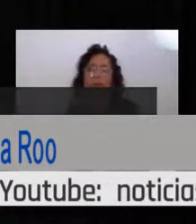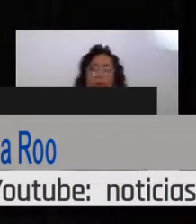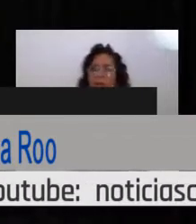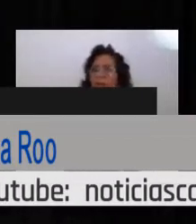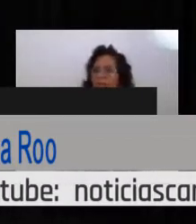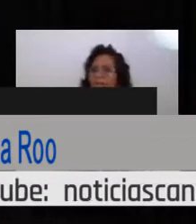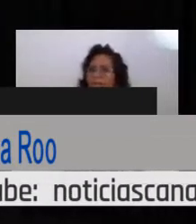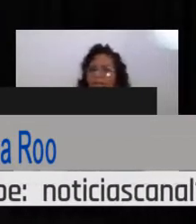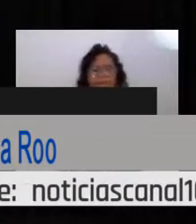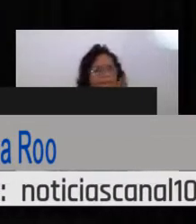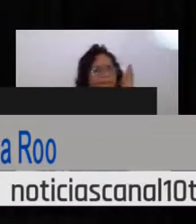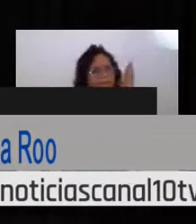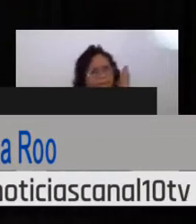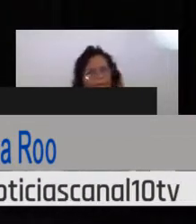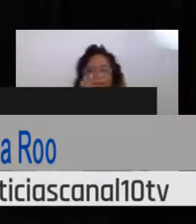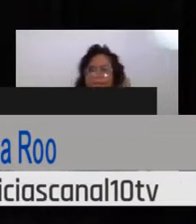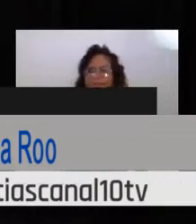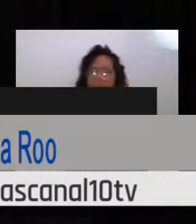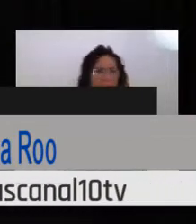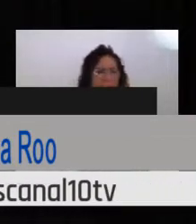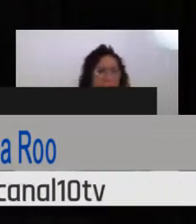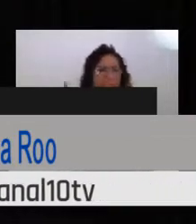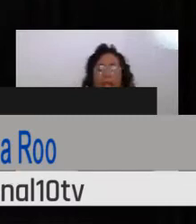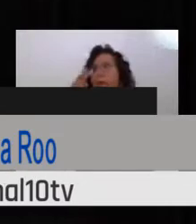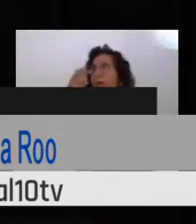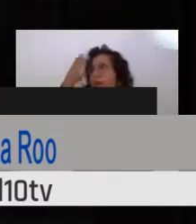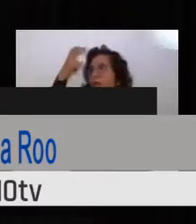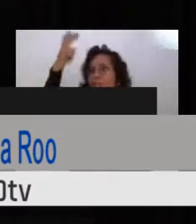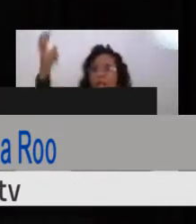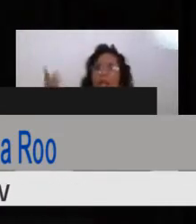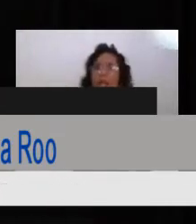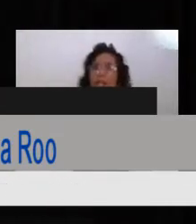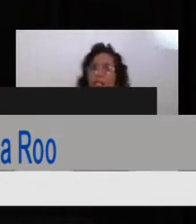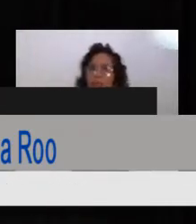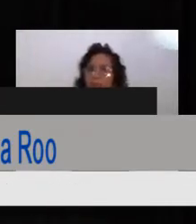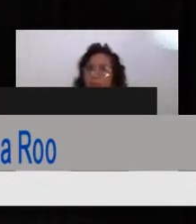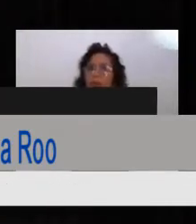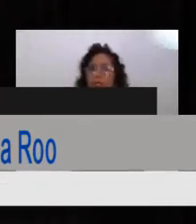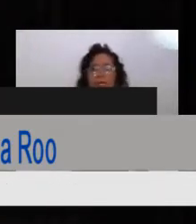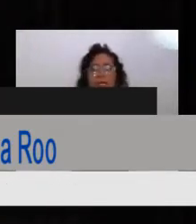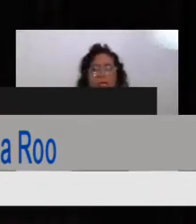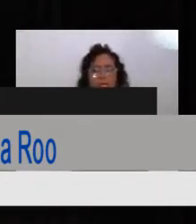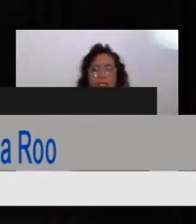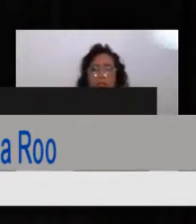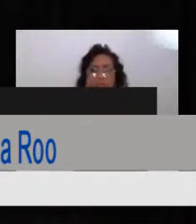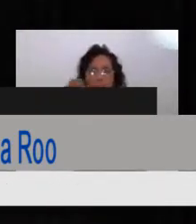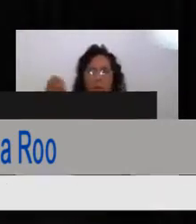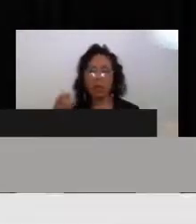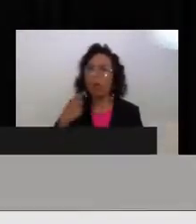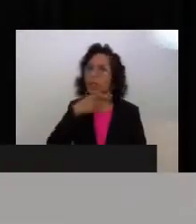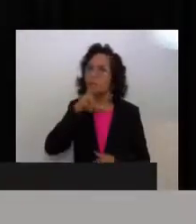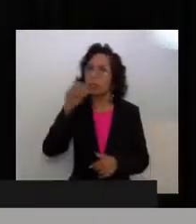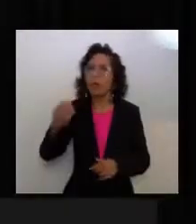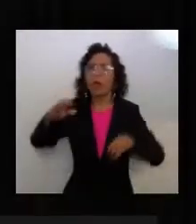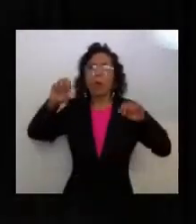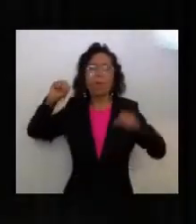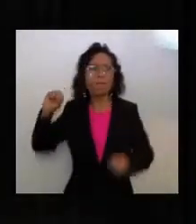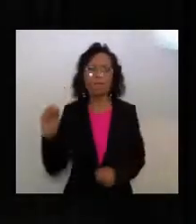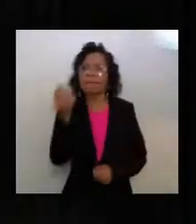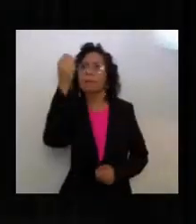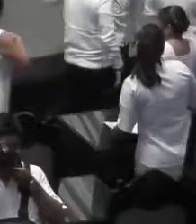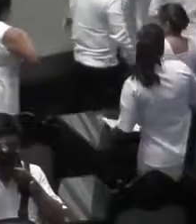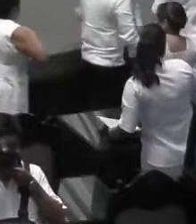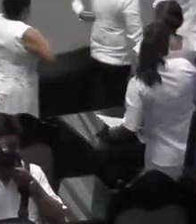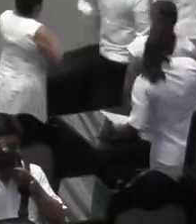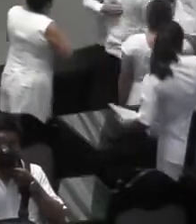ese camino de grandeza que estaban destinados a soñar las fundadoras y los fundadores. Se lo merece Quintana Roo. ¡Que viva Quintana